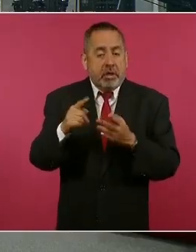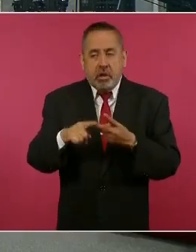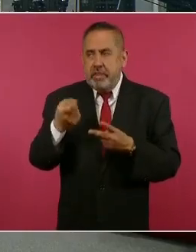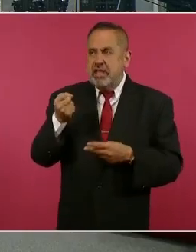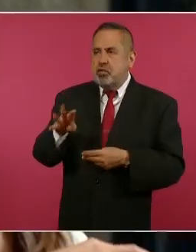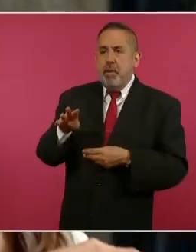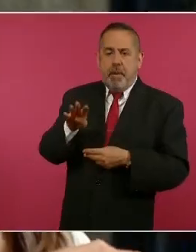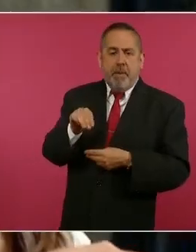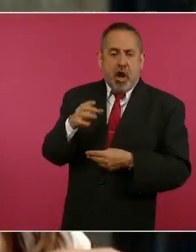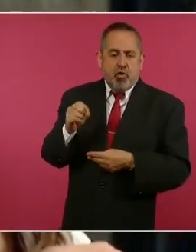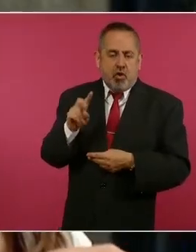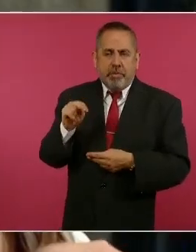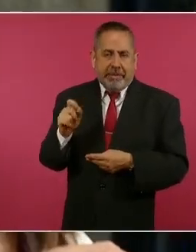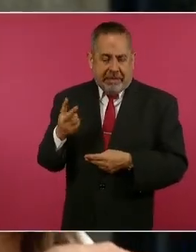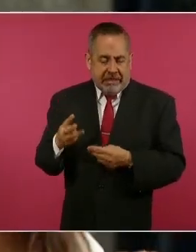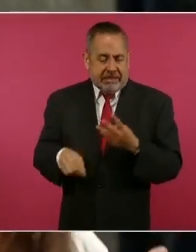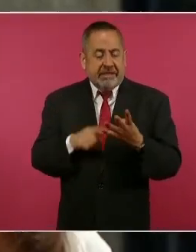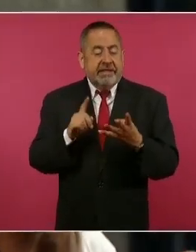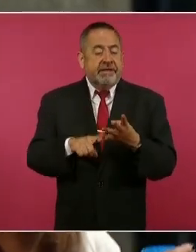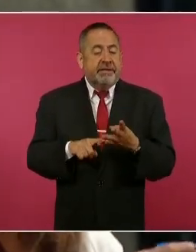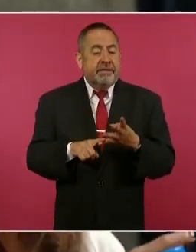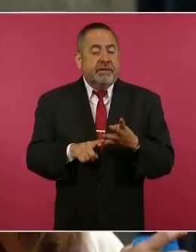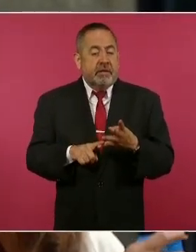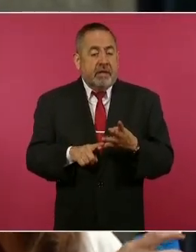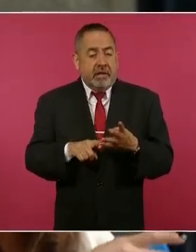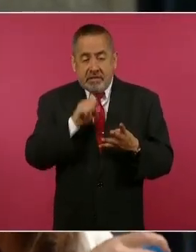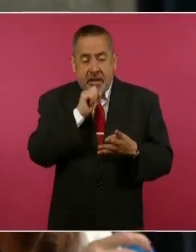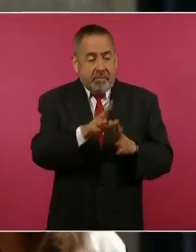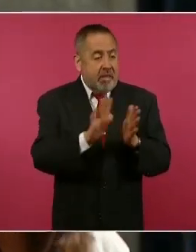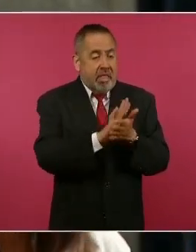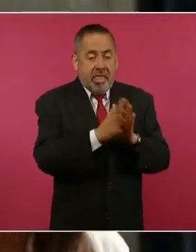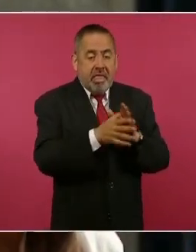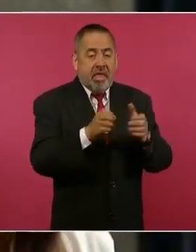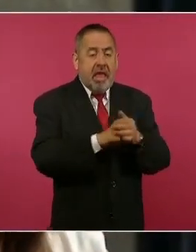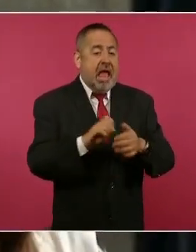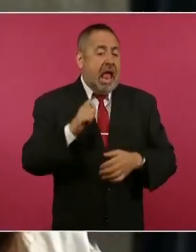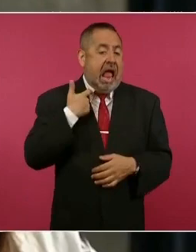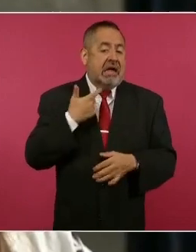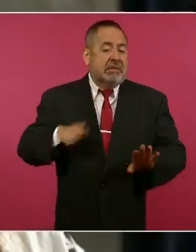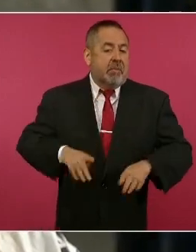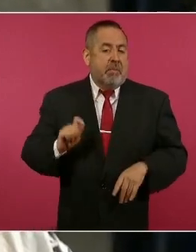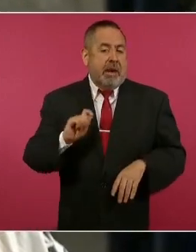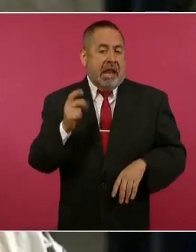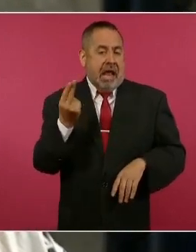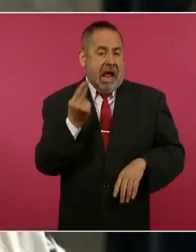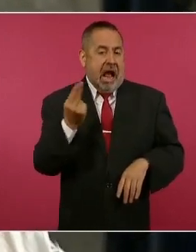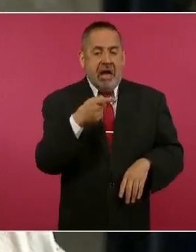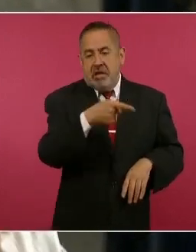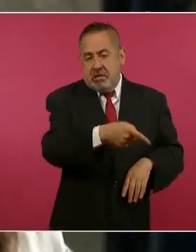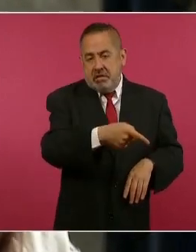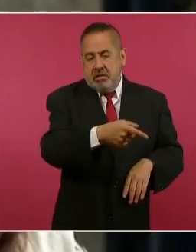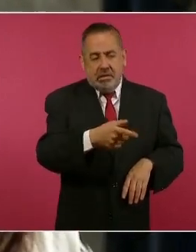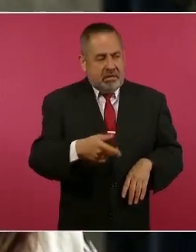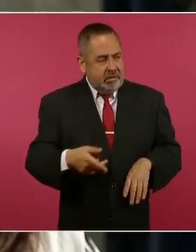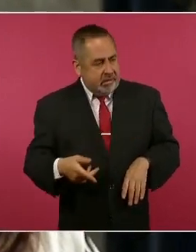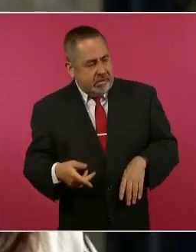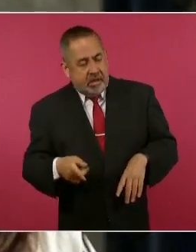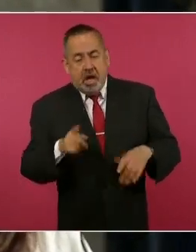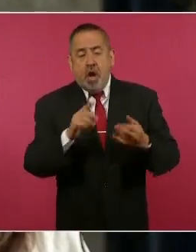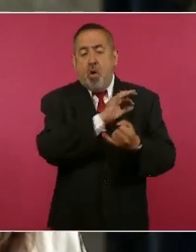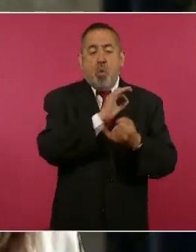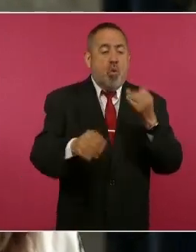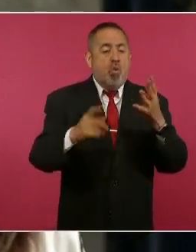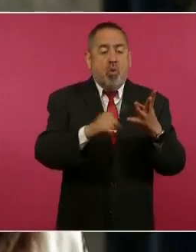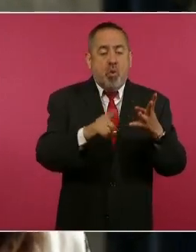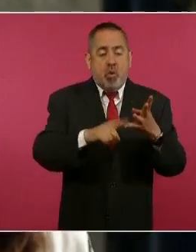de mayo del 2023, y en la cual se encuentra también involucrado su expareja de la alcaldesa. Por último, el contrato